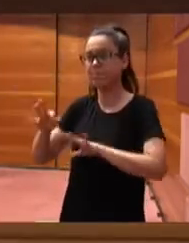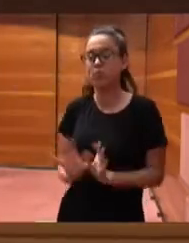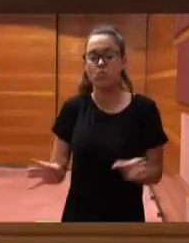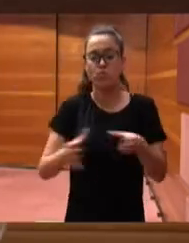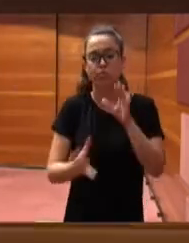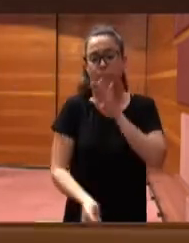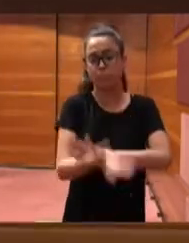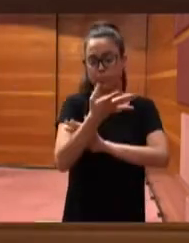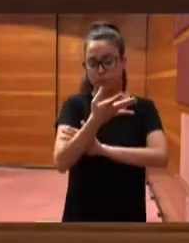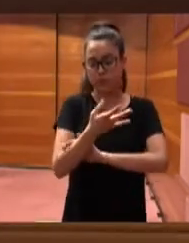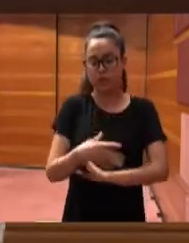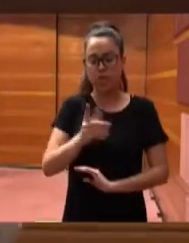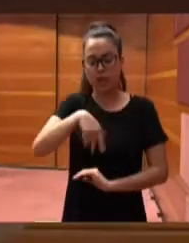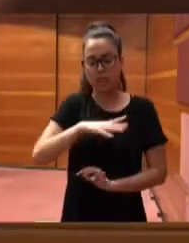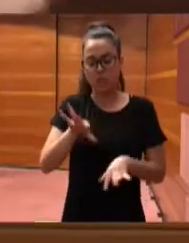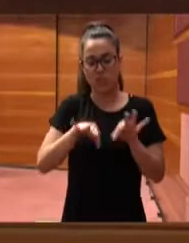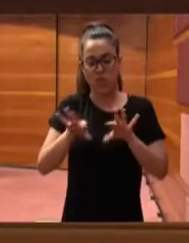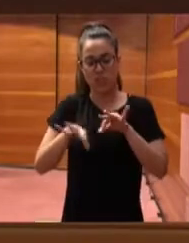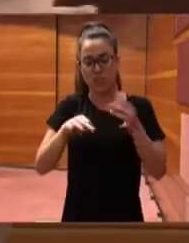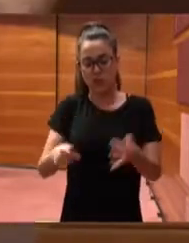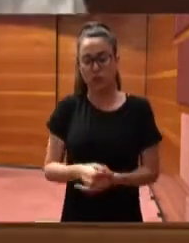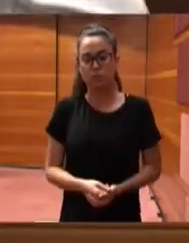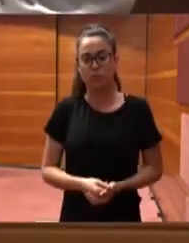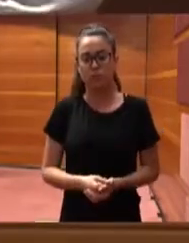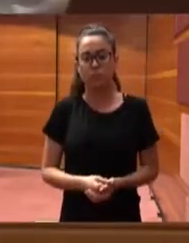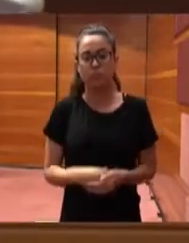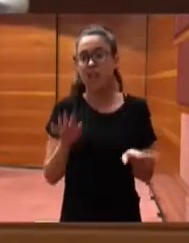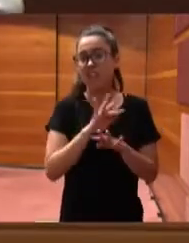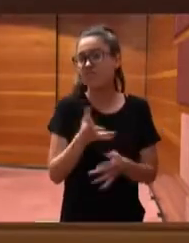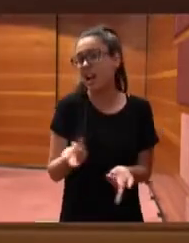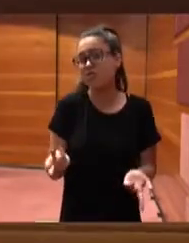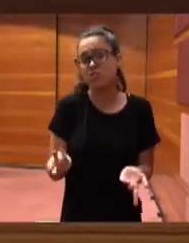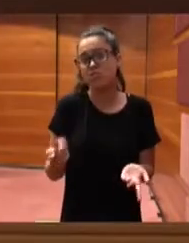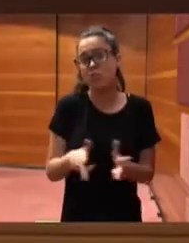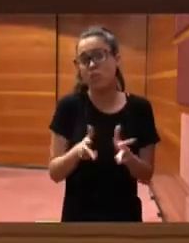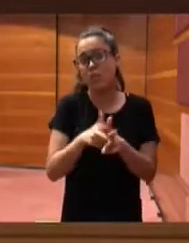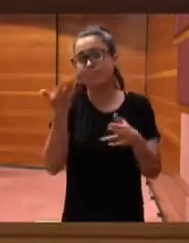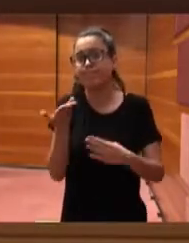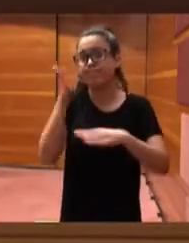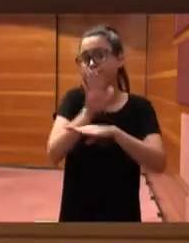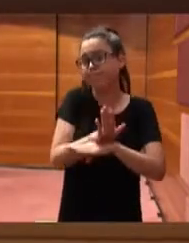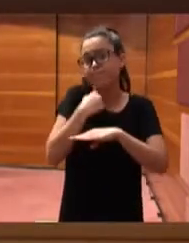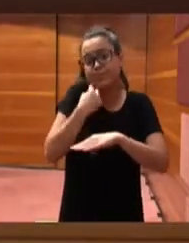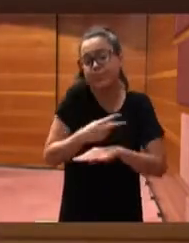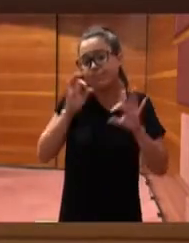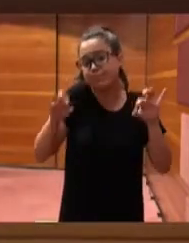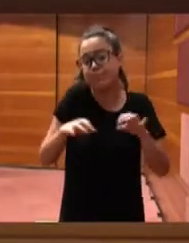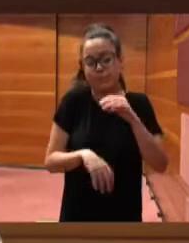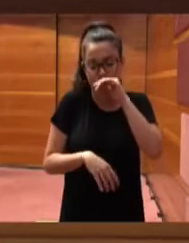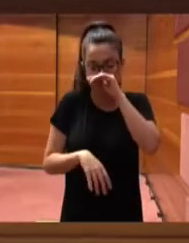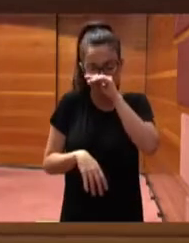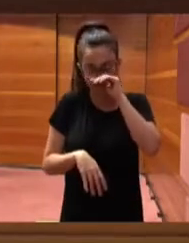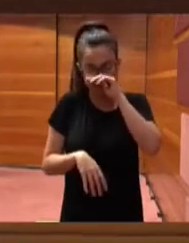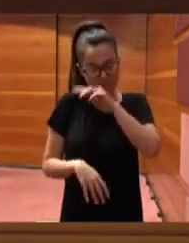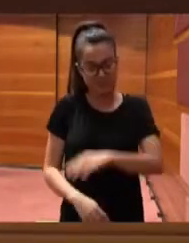jurado está elegido al azar y entonces toma una decisión que representa de alguna forma la gente de la población. Y luego ya si quieres, una vez que ha habido inteligencia puesta